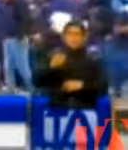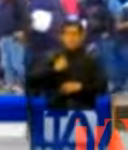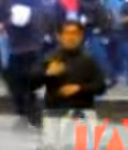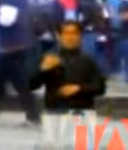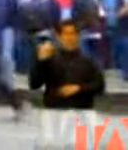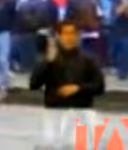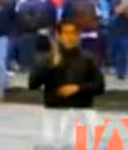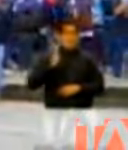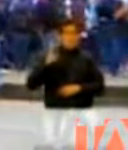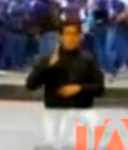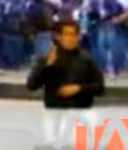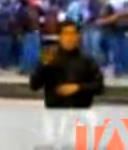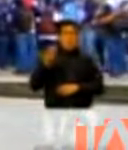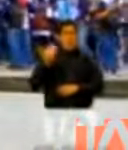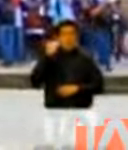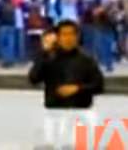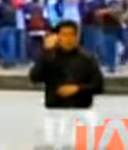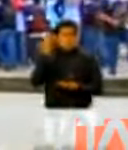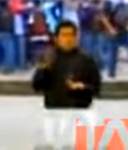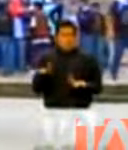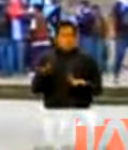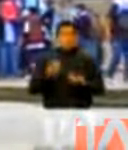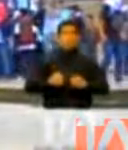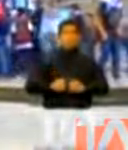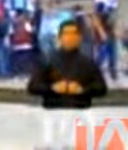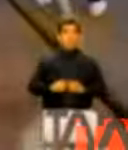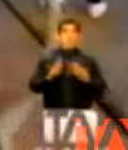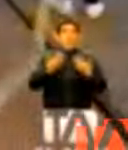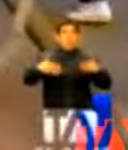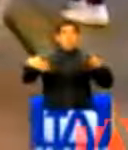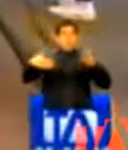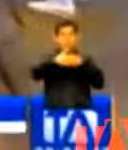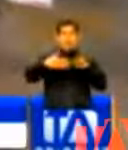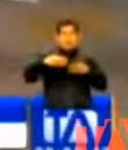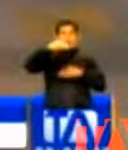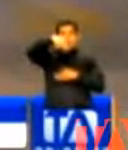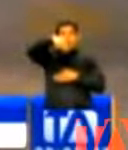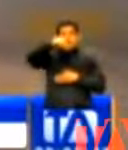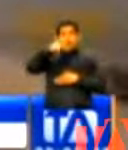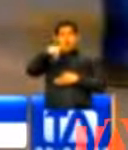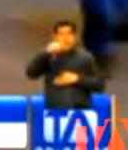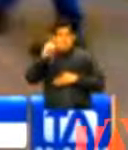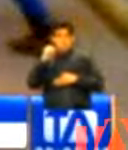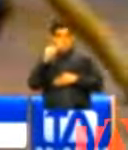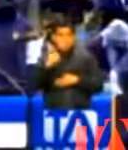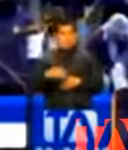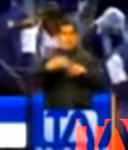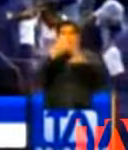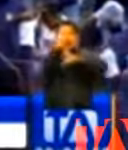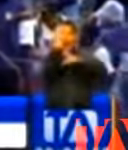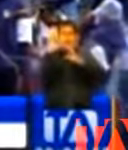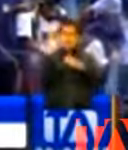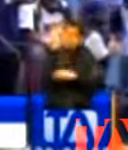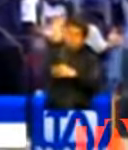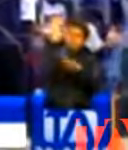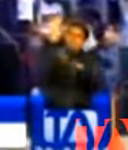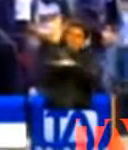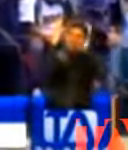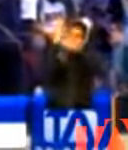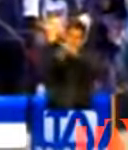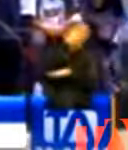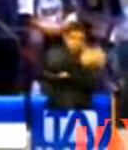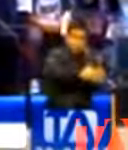señores. Este martes la interrupción de la avenida Napo fue intermitente. Con troncos de árboles y llantas con